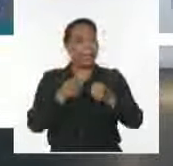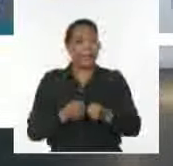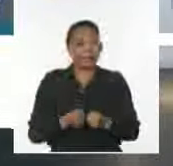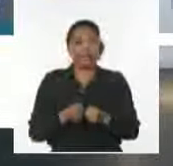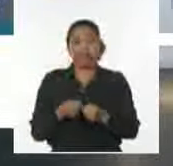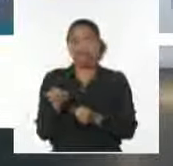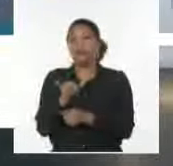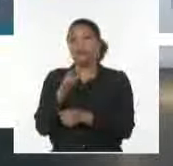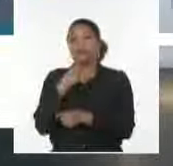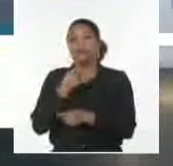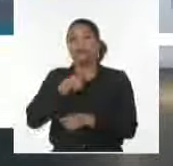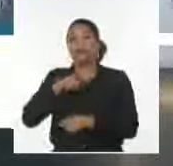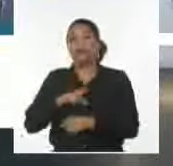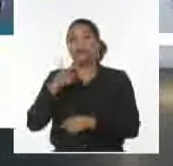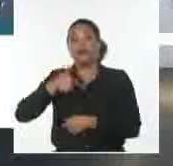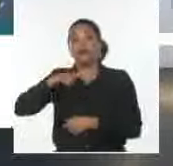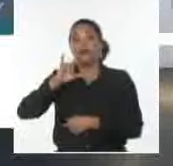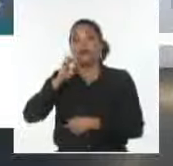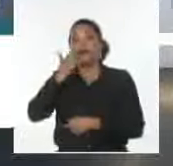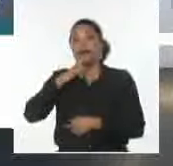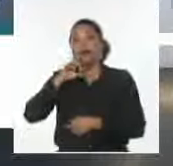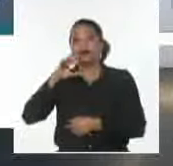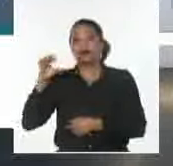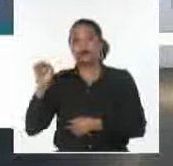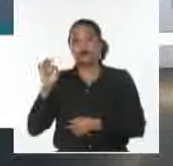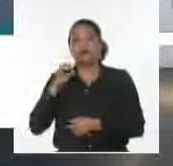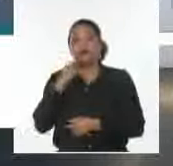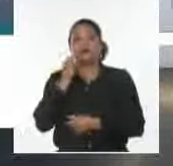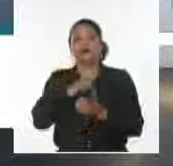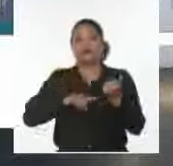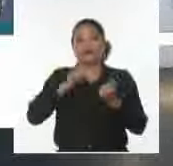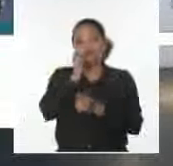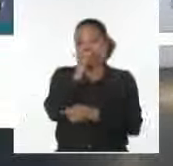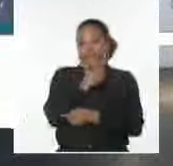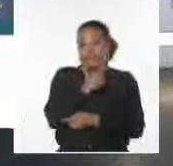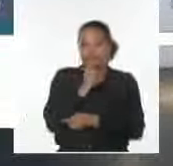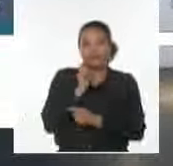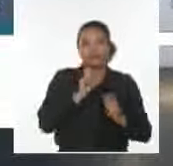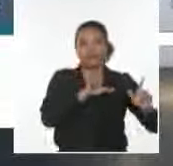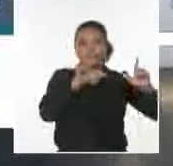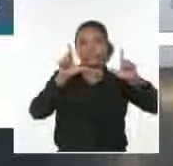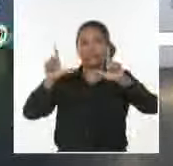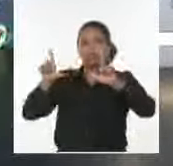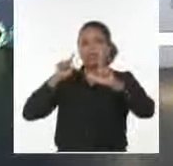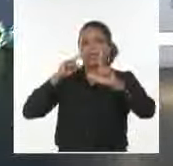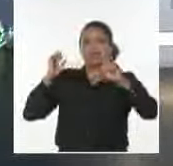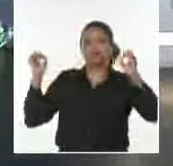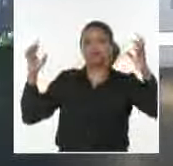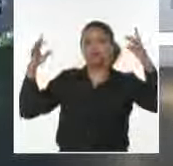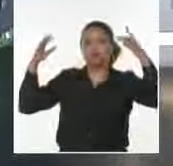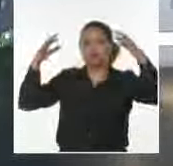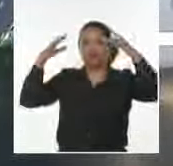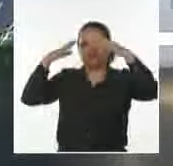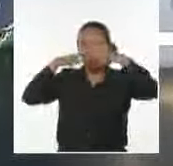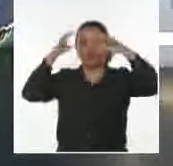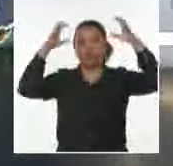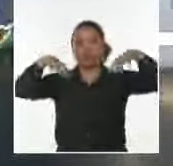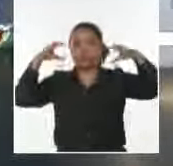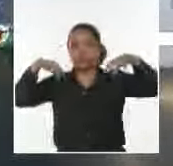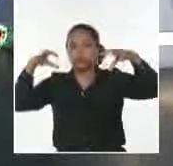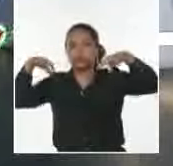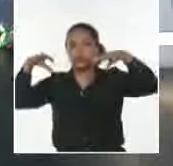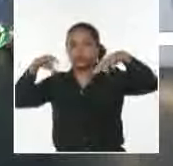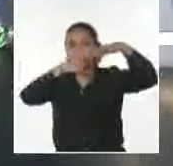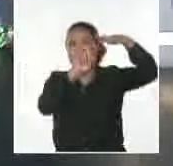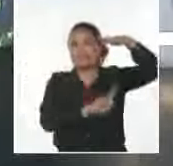ocurrió en Júcaro, Ciego de Ávila. Y se puede apreciar en las imágenes de satélite la actividad de nublados con chubascos y tormentas eléctricas a lo largo